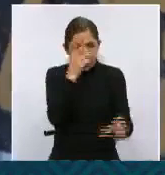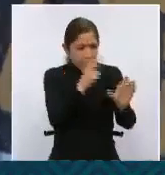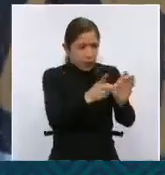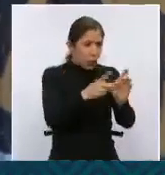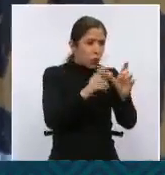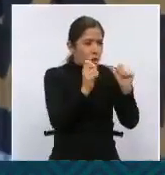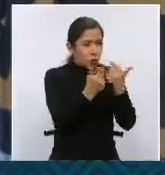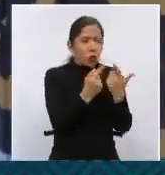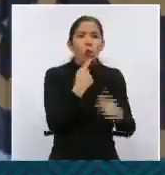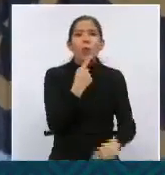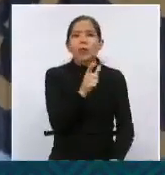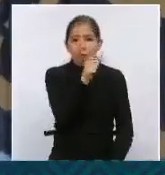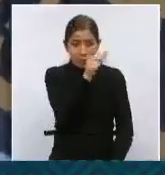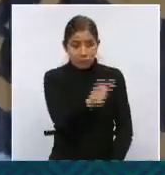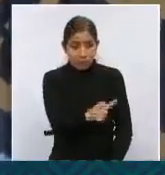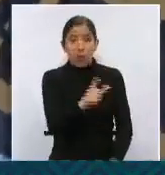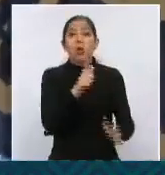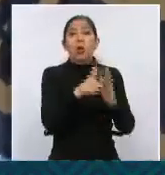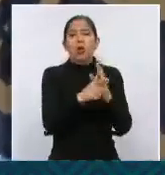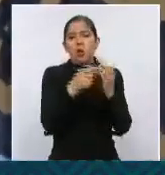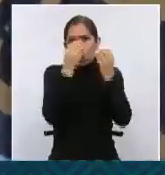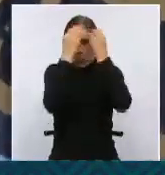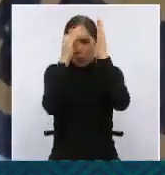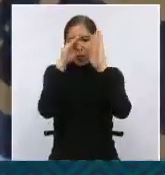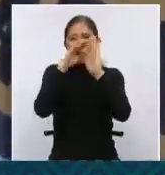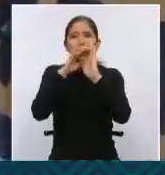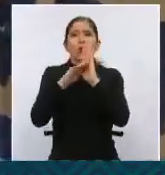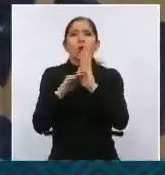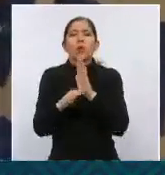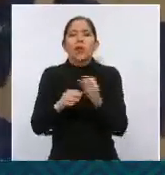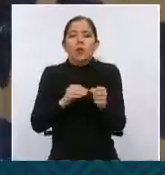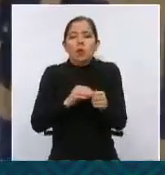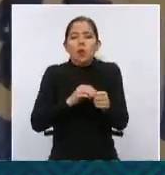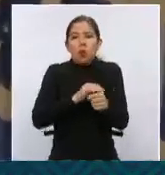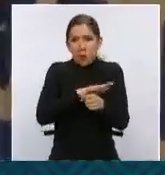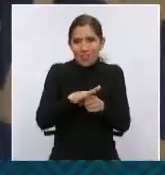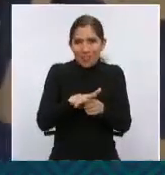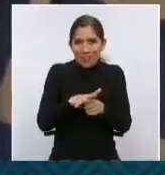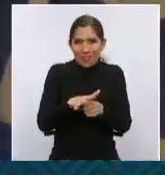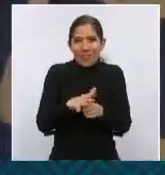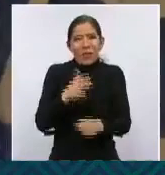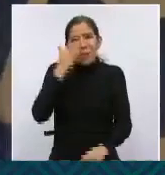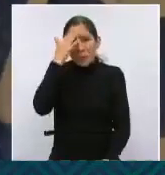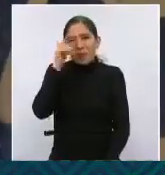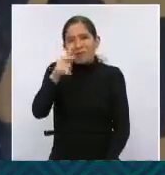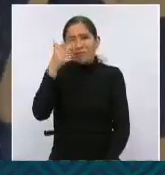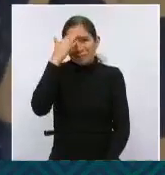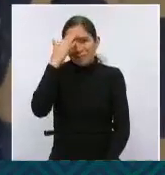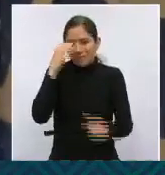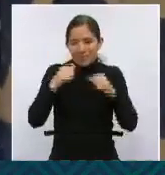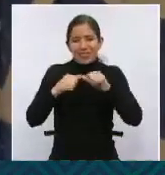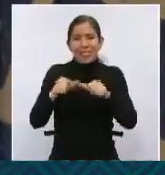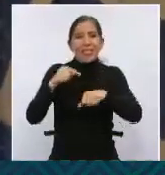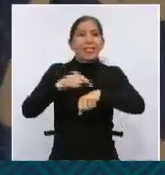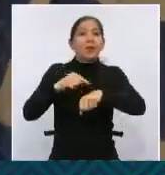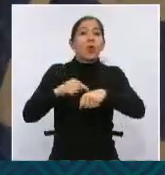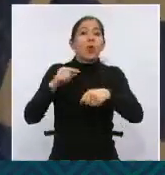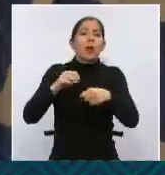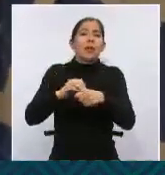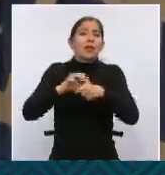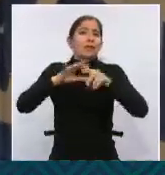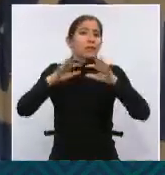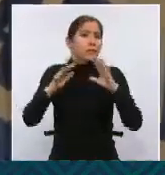social, para cumplir el protocolo y activar de COVID, sabiendo que estamos en una era